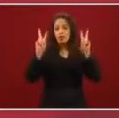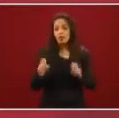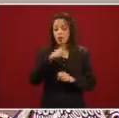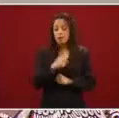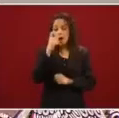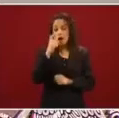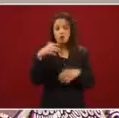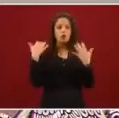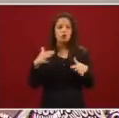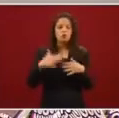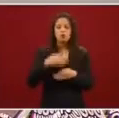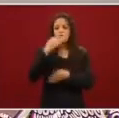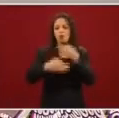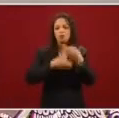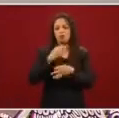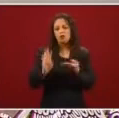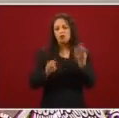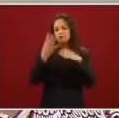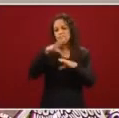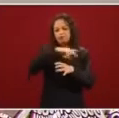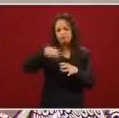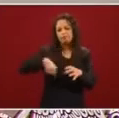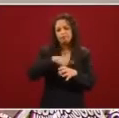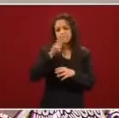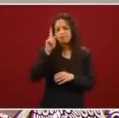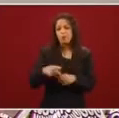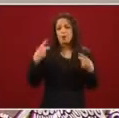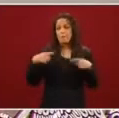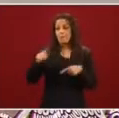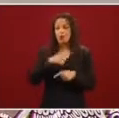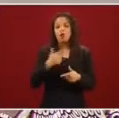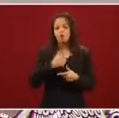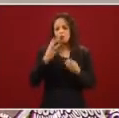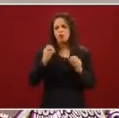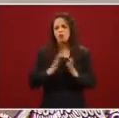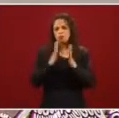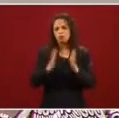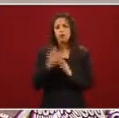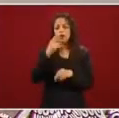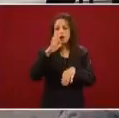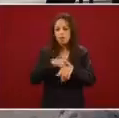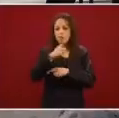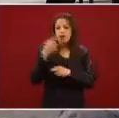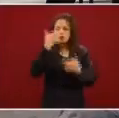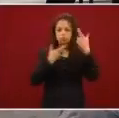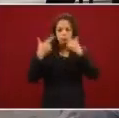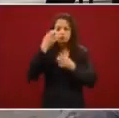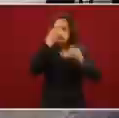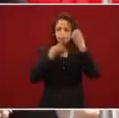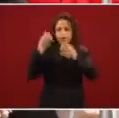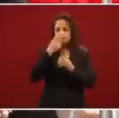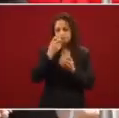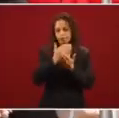sumamente universal, es un tema que le gusta mucho a la gente participar, pero sí debemos hacer un análisis detallado de los datos. ¿Me permitiría hacerle llegar en